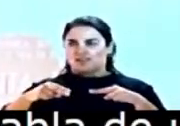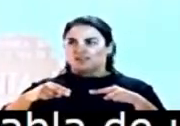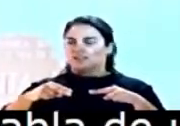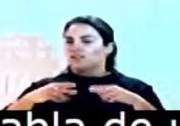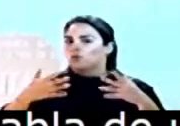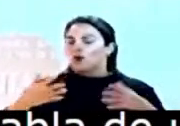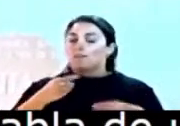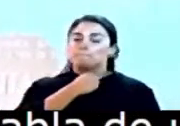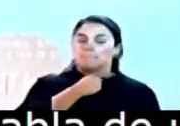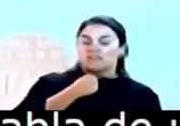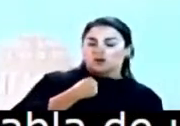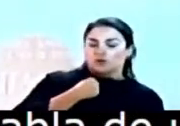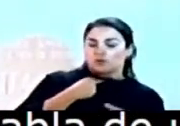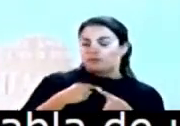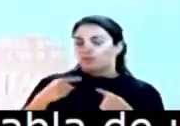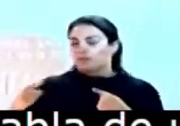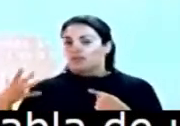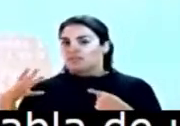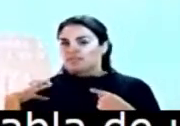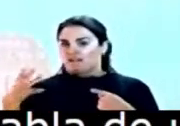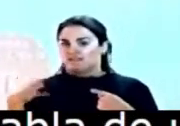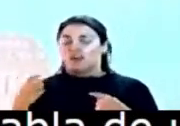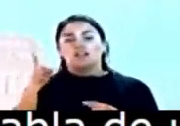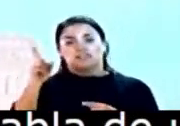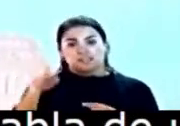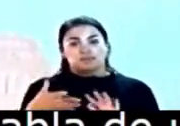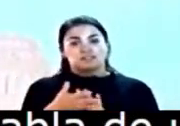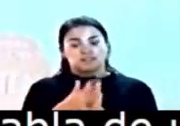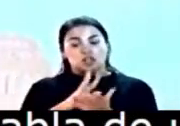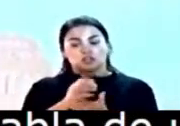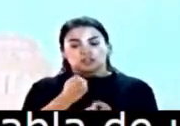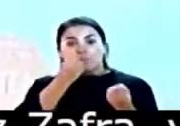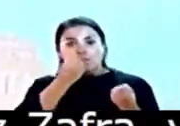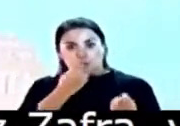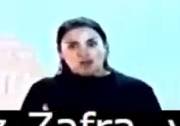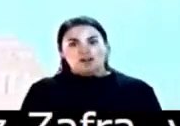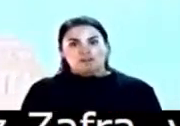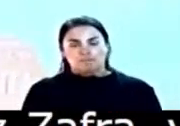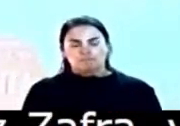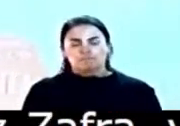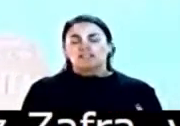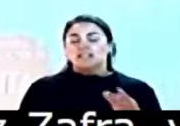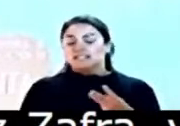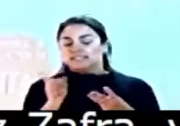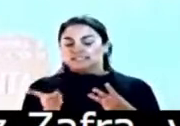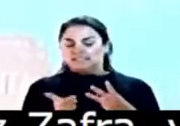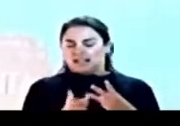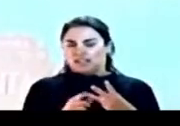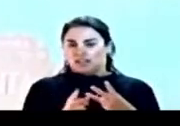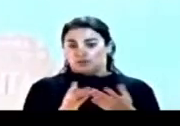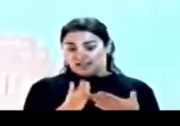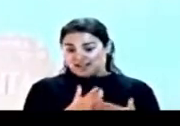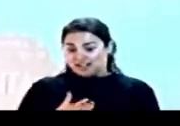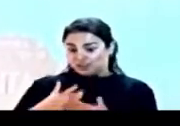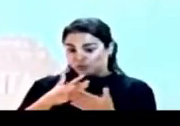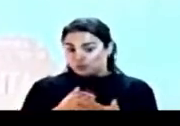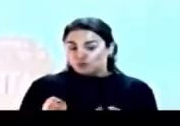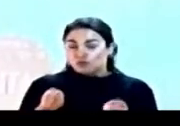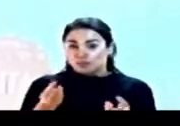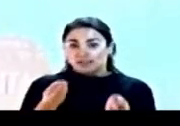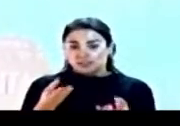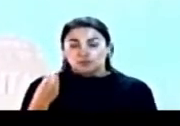el Badajoz-Zafra y que también es una buena noticia. Y en tercer lugar, ese estudio